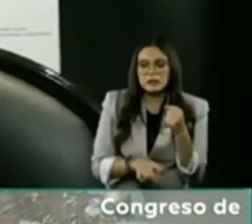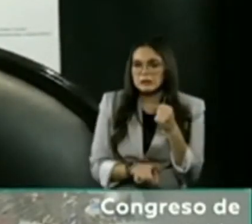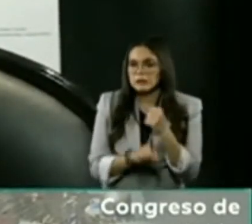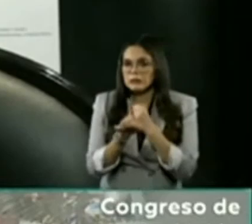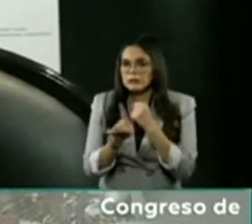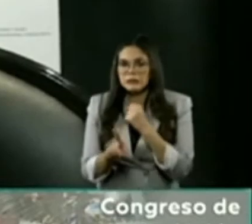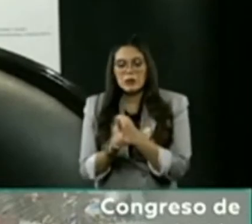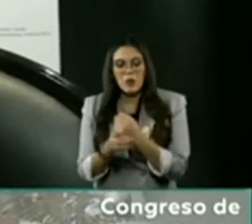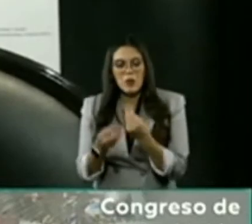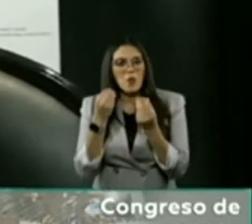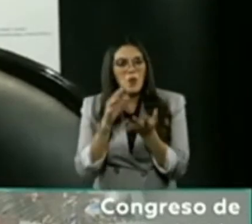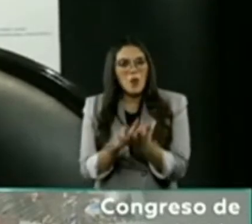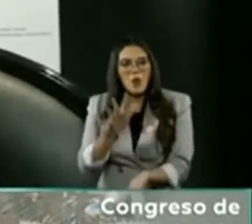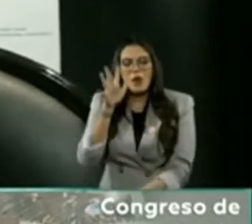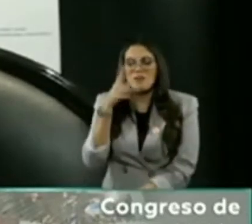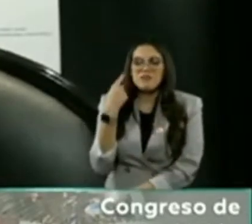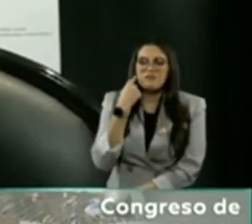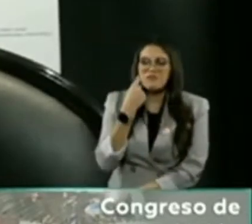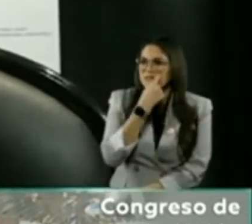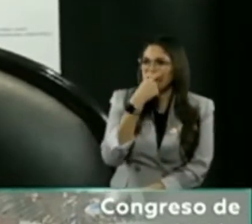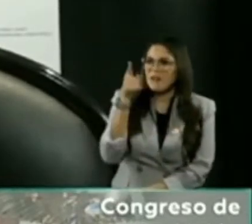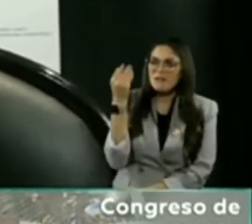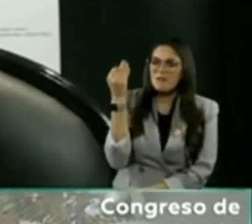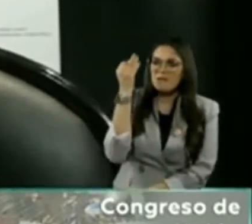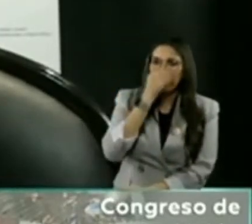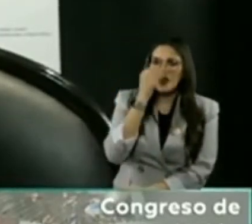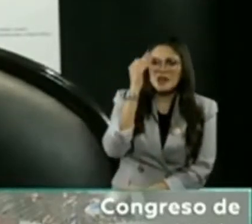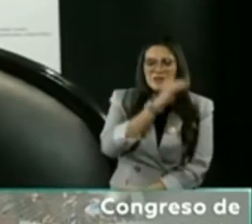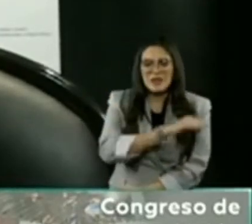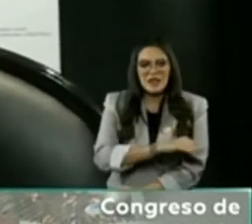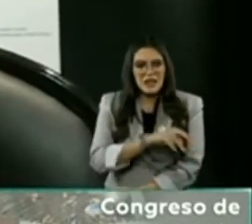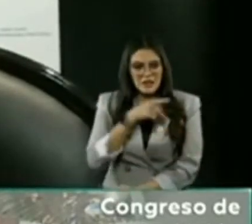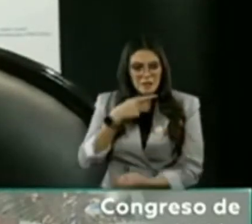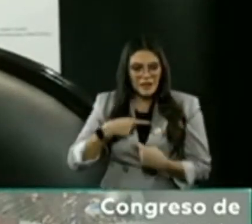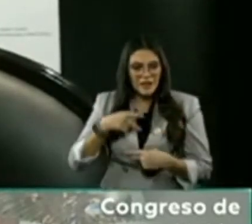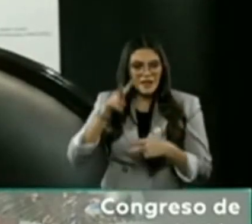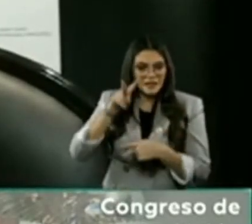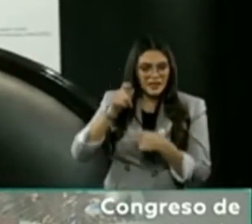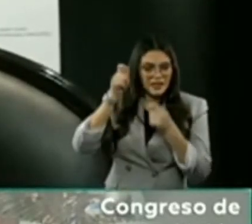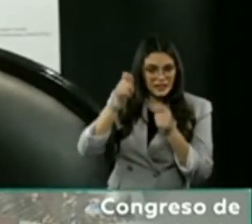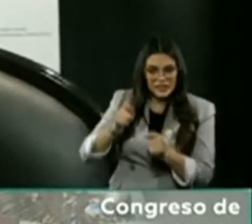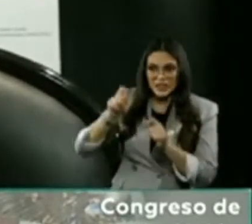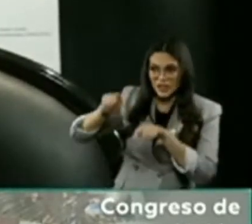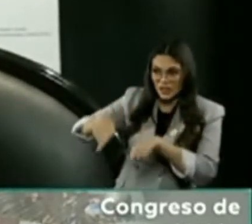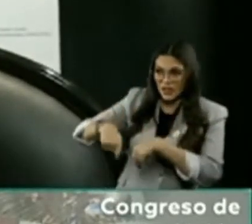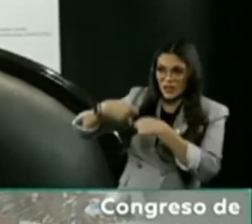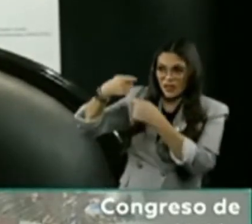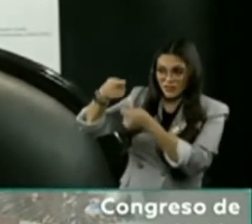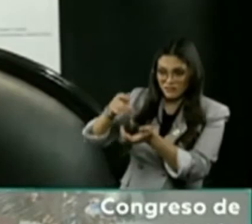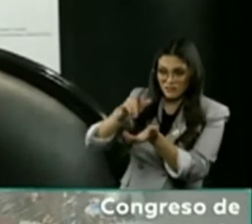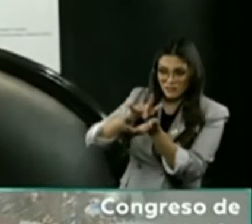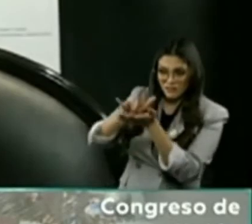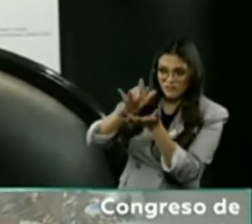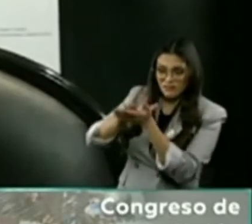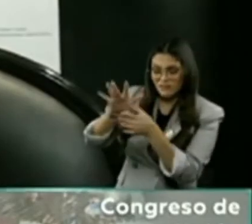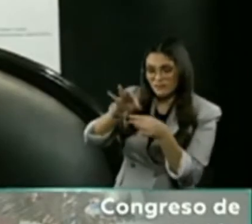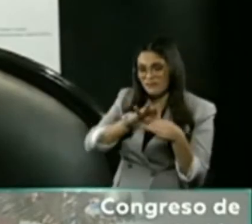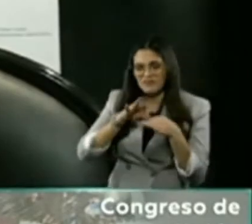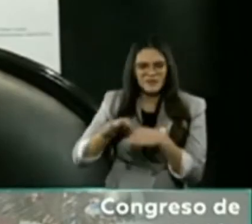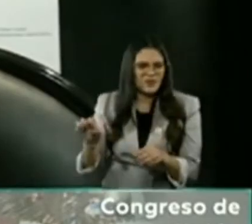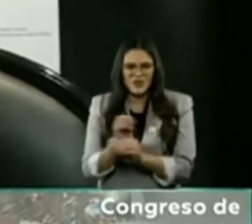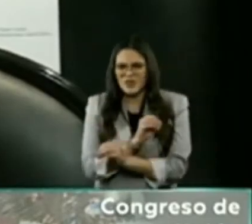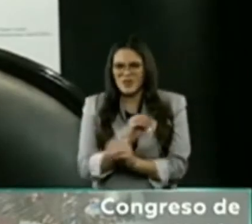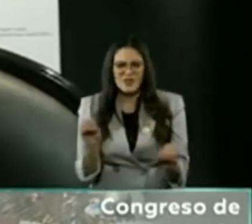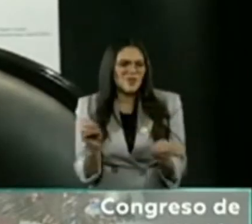artificial que la ciudadanía no le otorgó al oficialismo en las